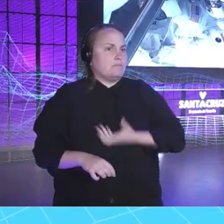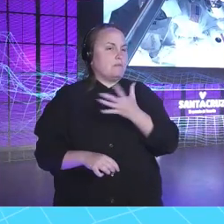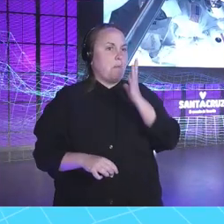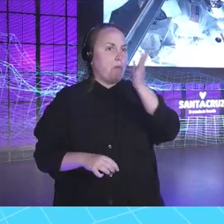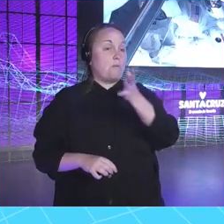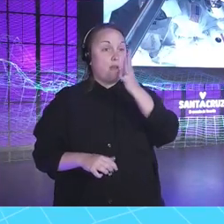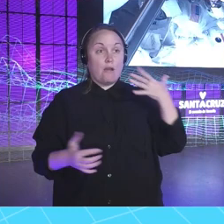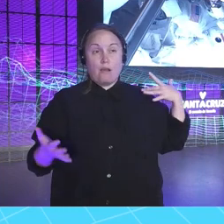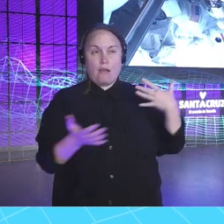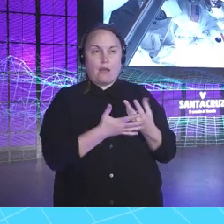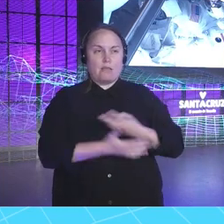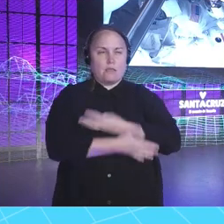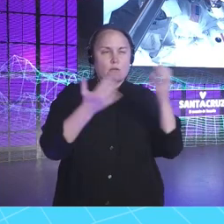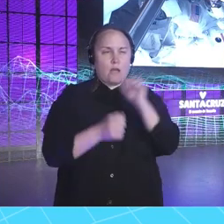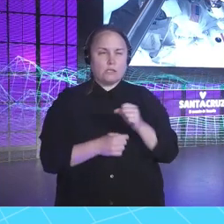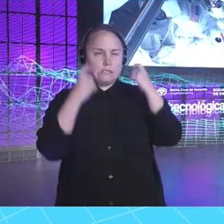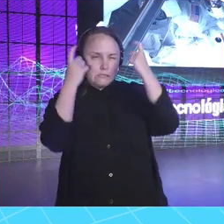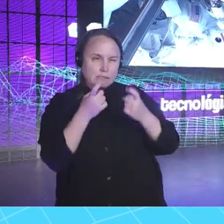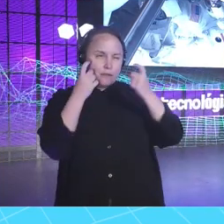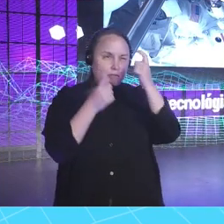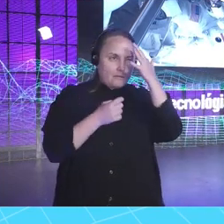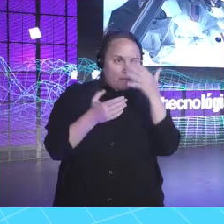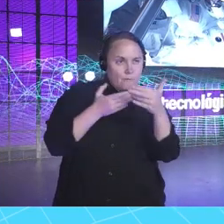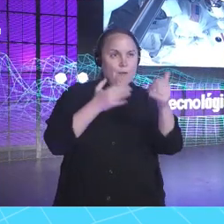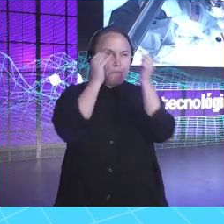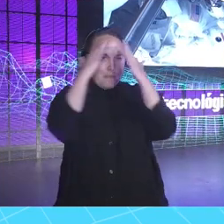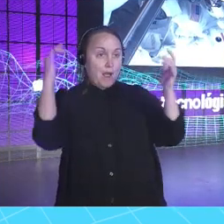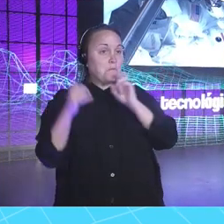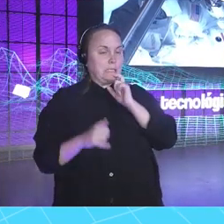18 años intentando hacerlo y No aprendí a hacerlo pero